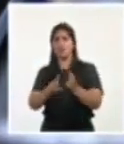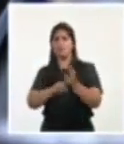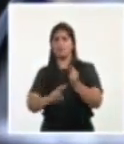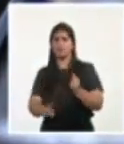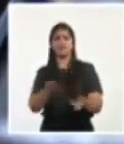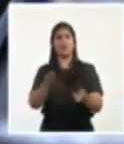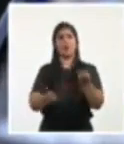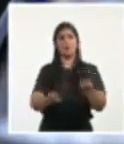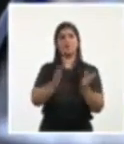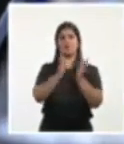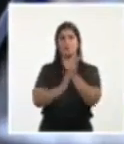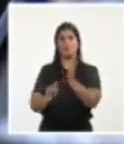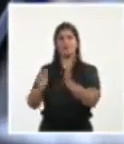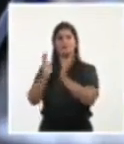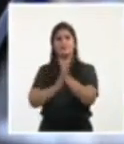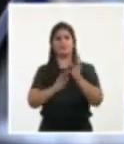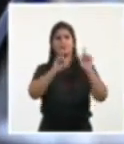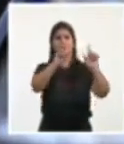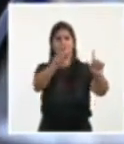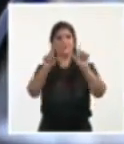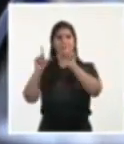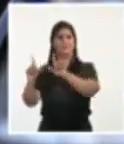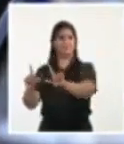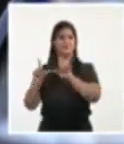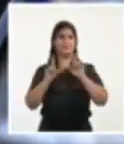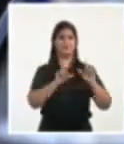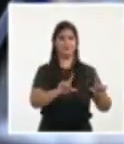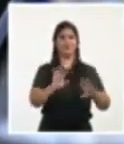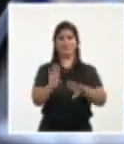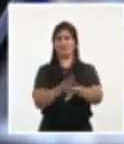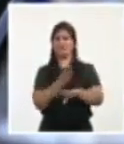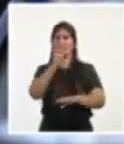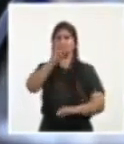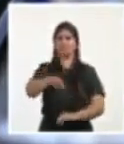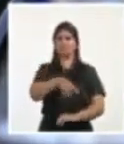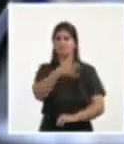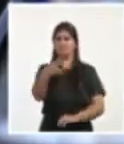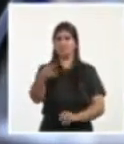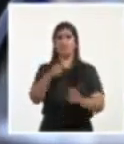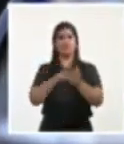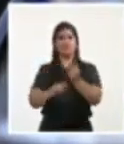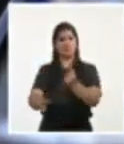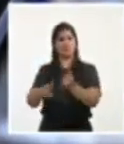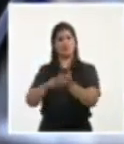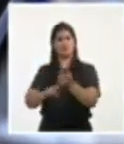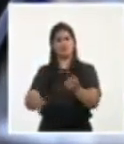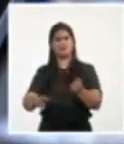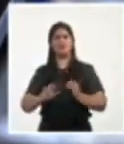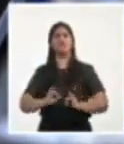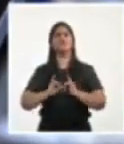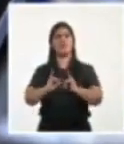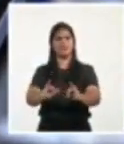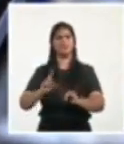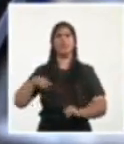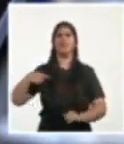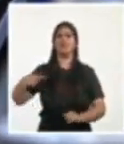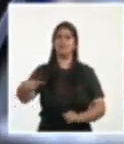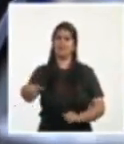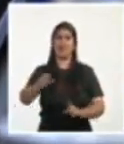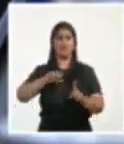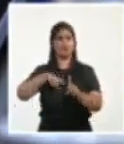cómo van estos indicadores, las tablas de cada una de las provincias, los activos por cada día, y aquí en estas